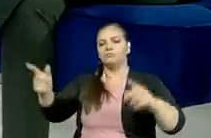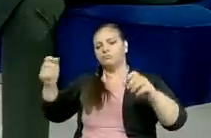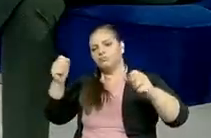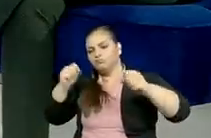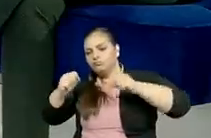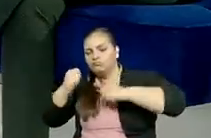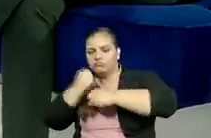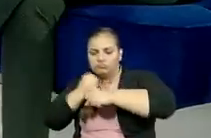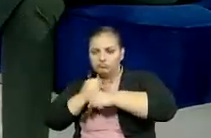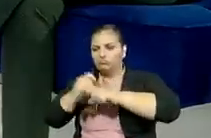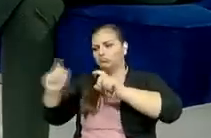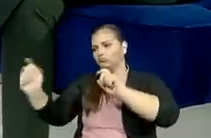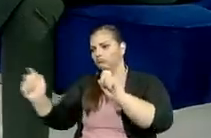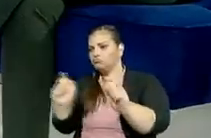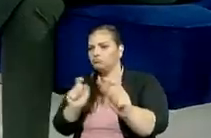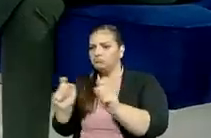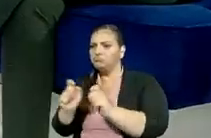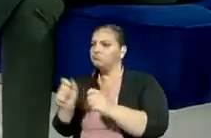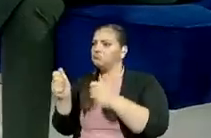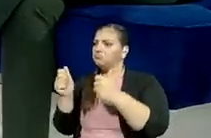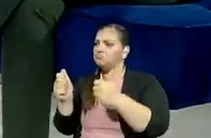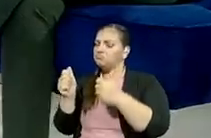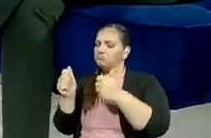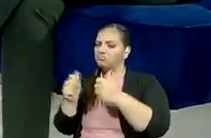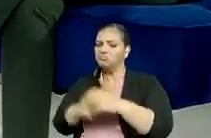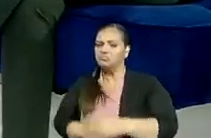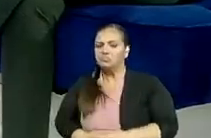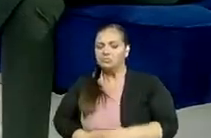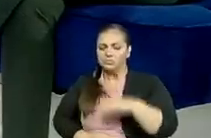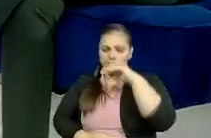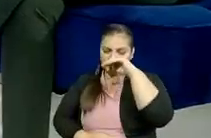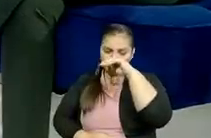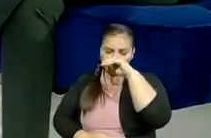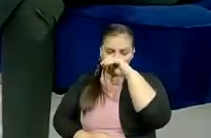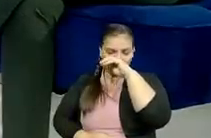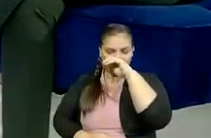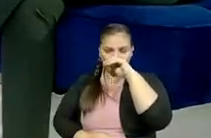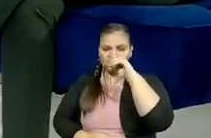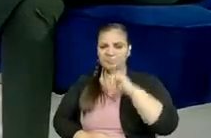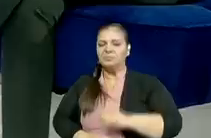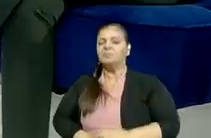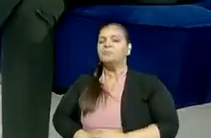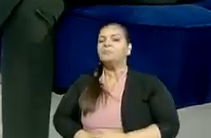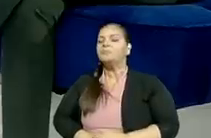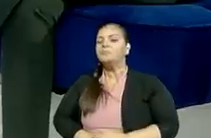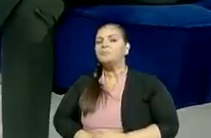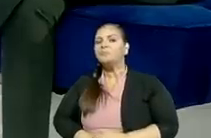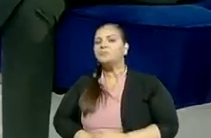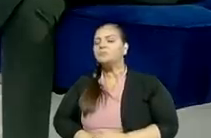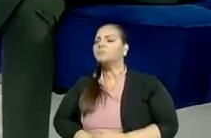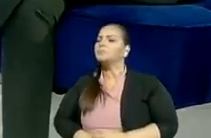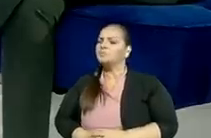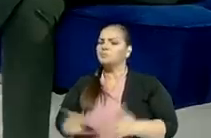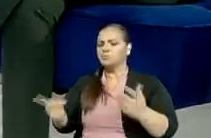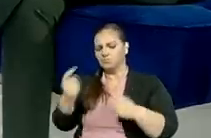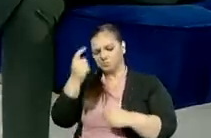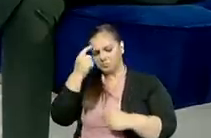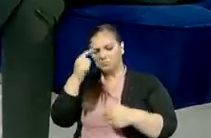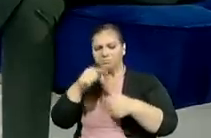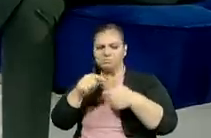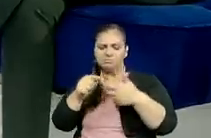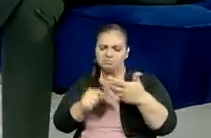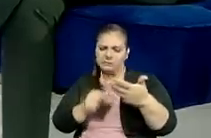Social Cristiana, de la suya principalmente, supera con creces a cualquier situación que todavía falte que se pueda corregir o